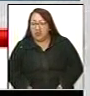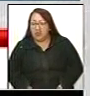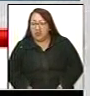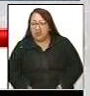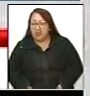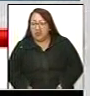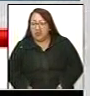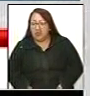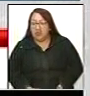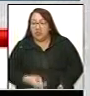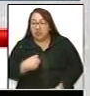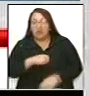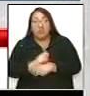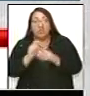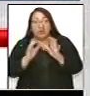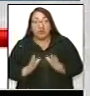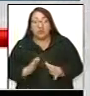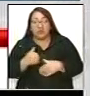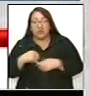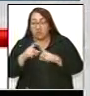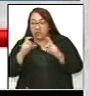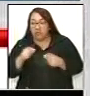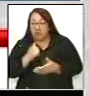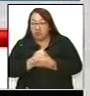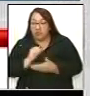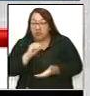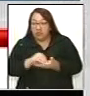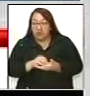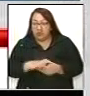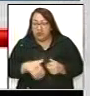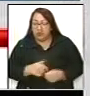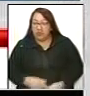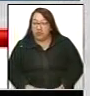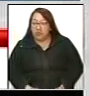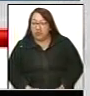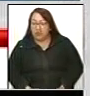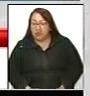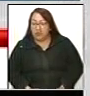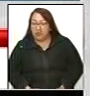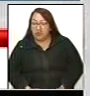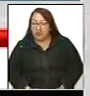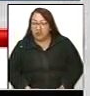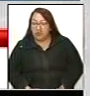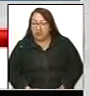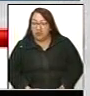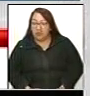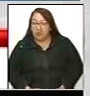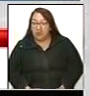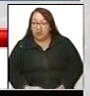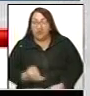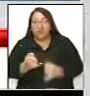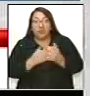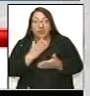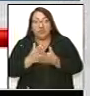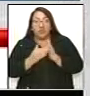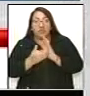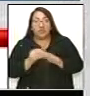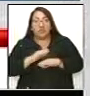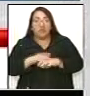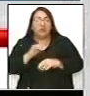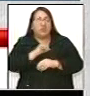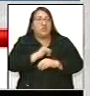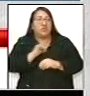ser certificados por como fue establecido y prometido? El último problema que presentamos, Presidenta, es sobre el órgano de